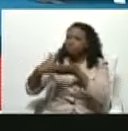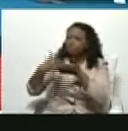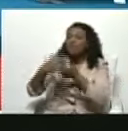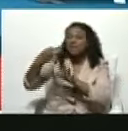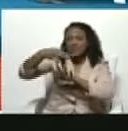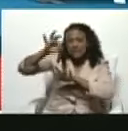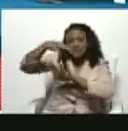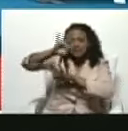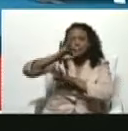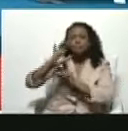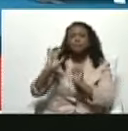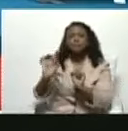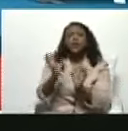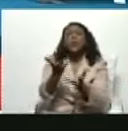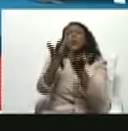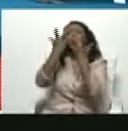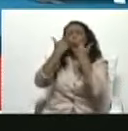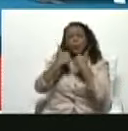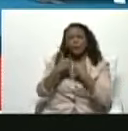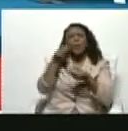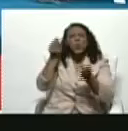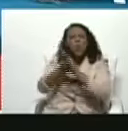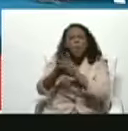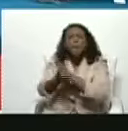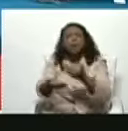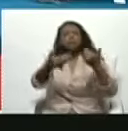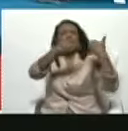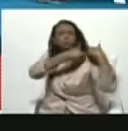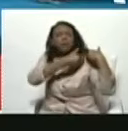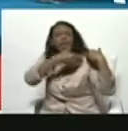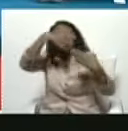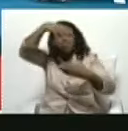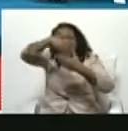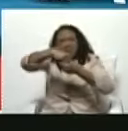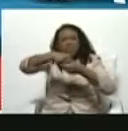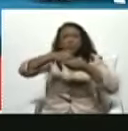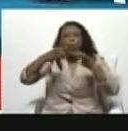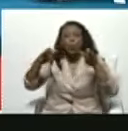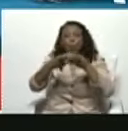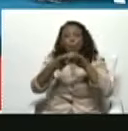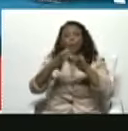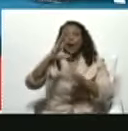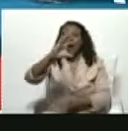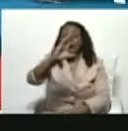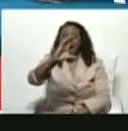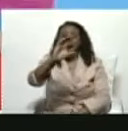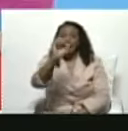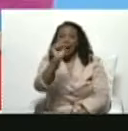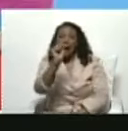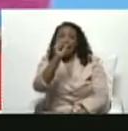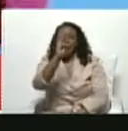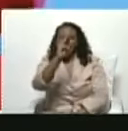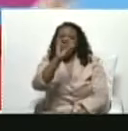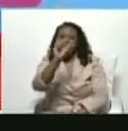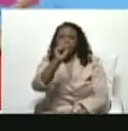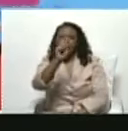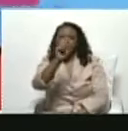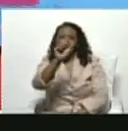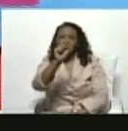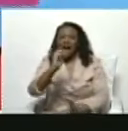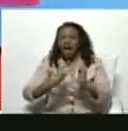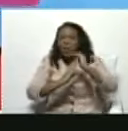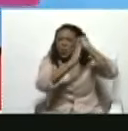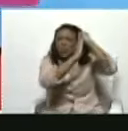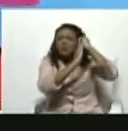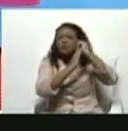excelente. Cuéntame un poco sobre tu rol, Joe, de cuarto capataz en los Diablos Danzantes de Cata. ¿Cuántos años